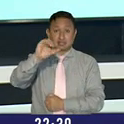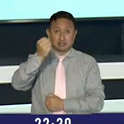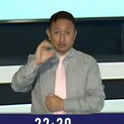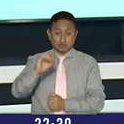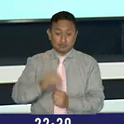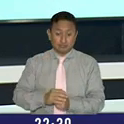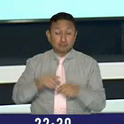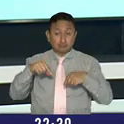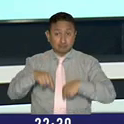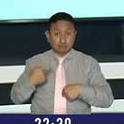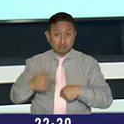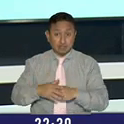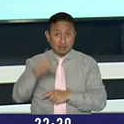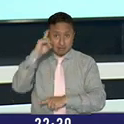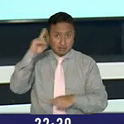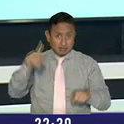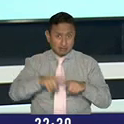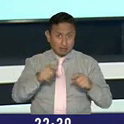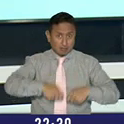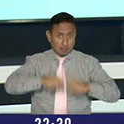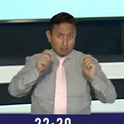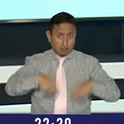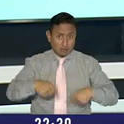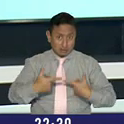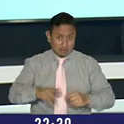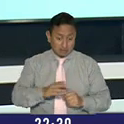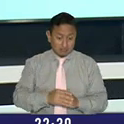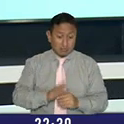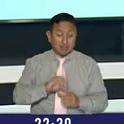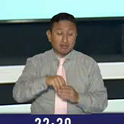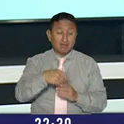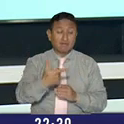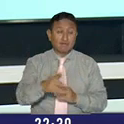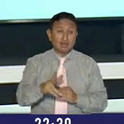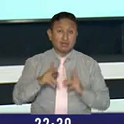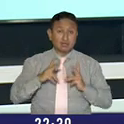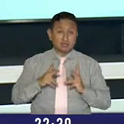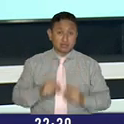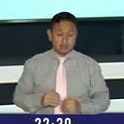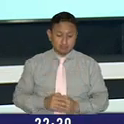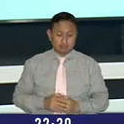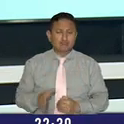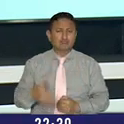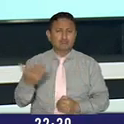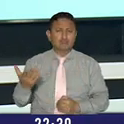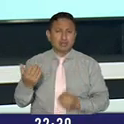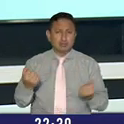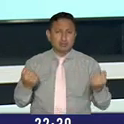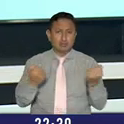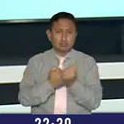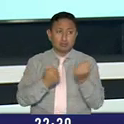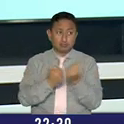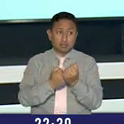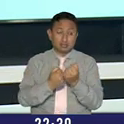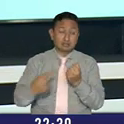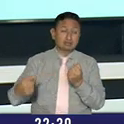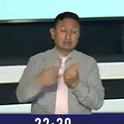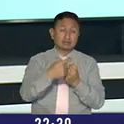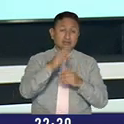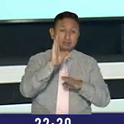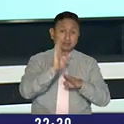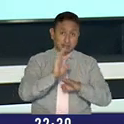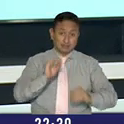han cerrado algunos convenios con prestadores externos de salud, con el objetivo de potenciar las unidades médicas de la